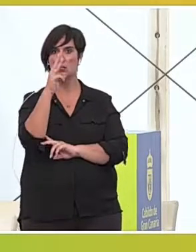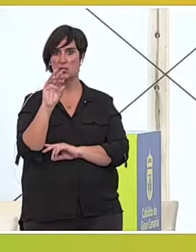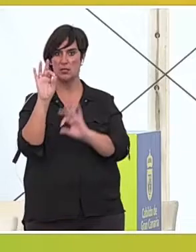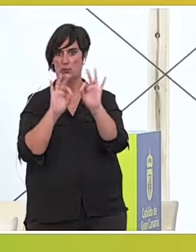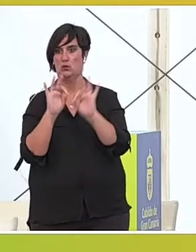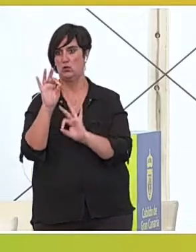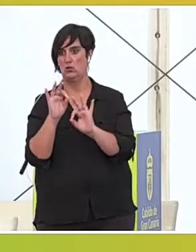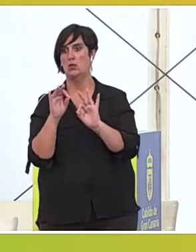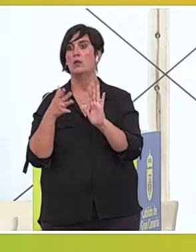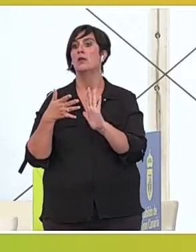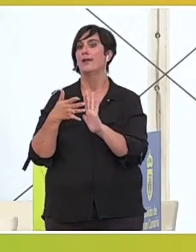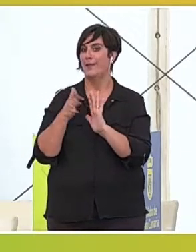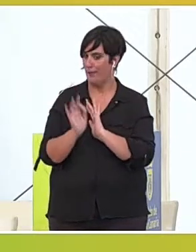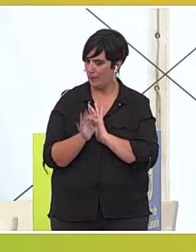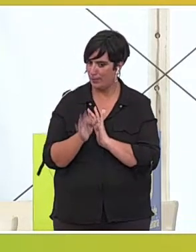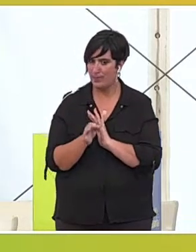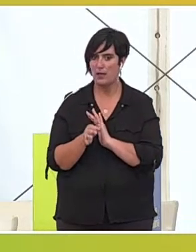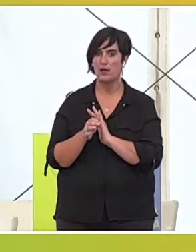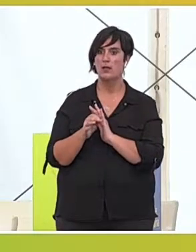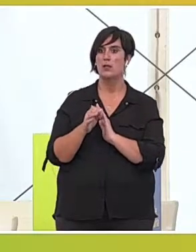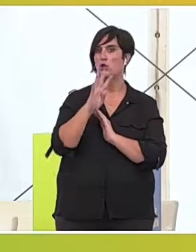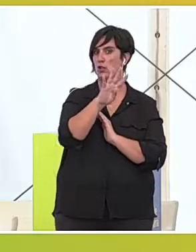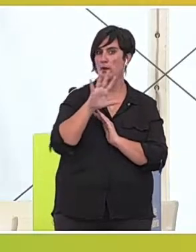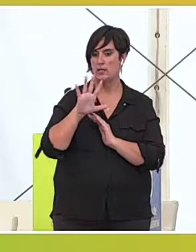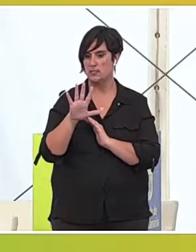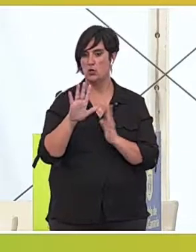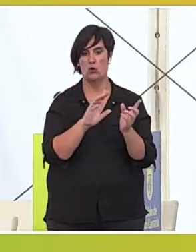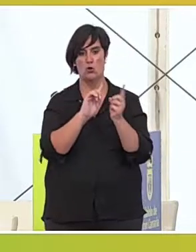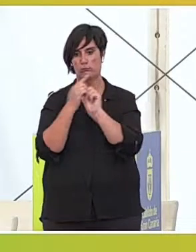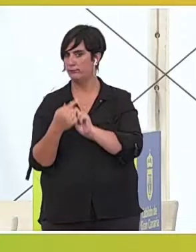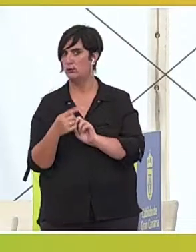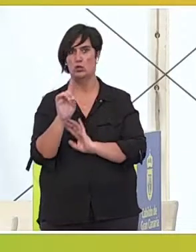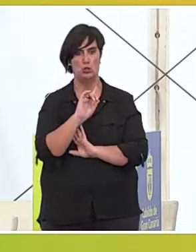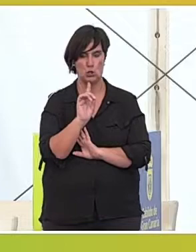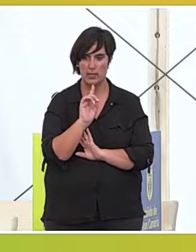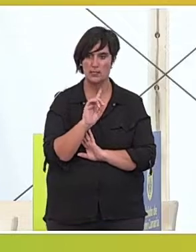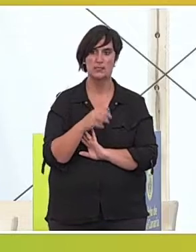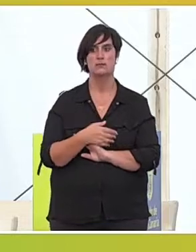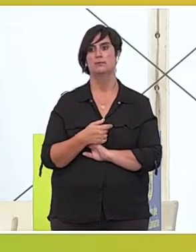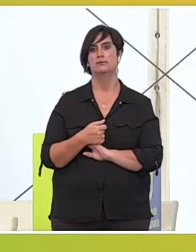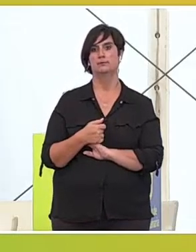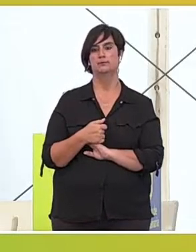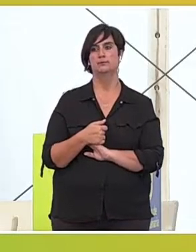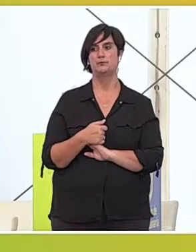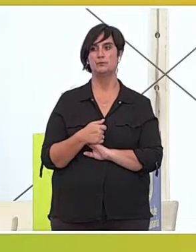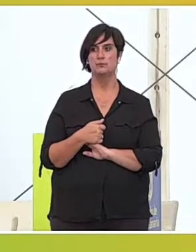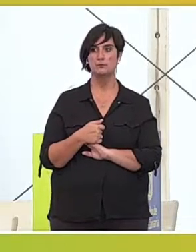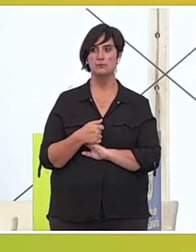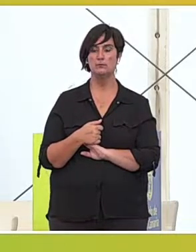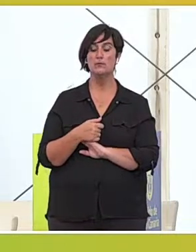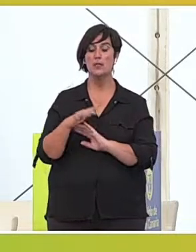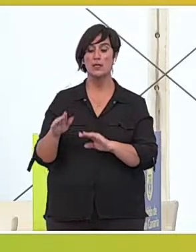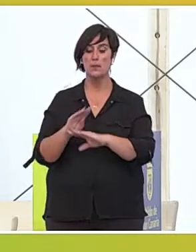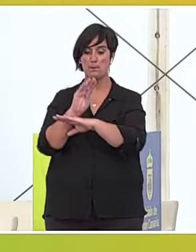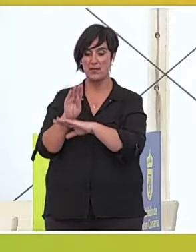no tiene una conversión del 45% o tal. Y la operación y